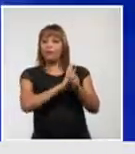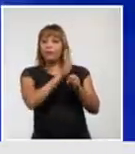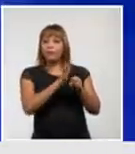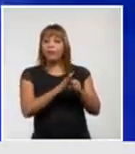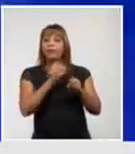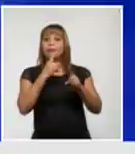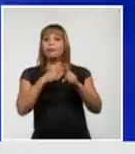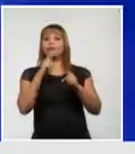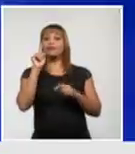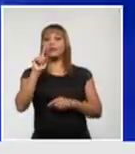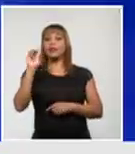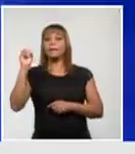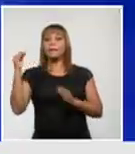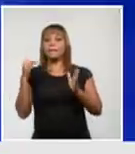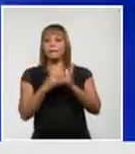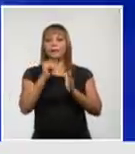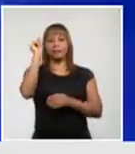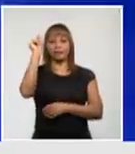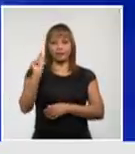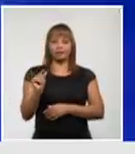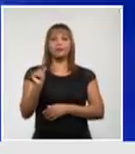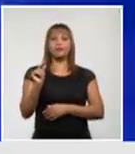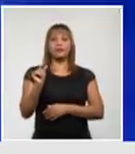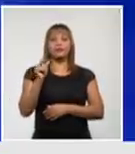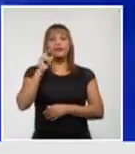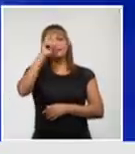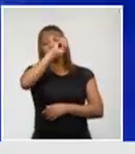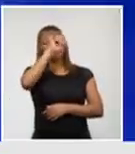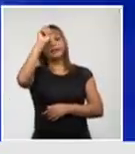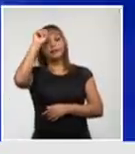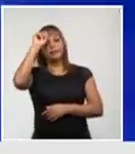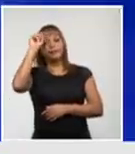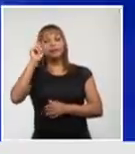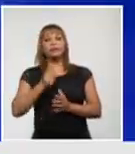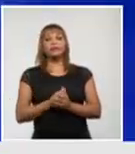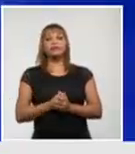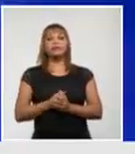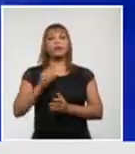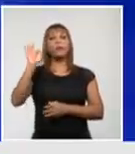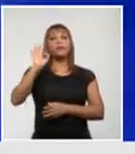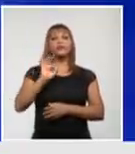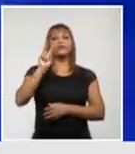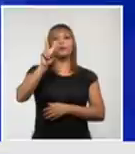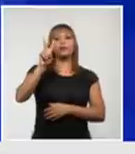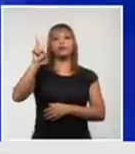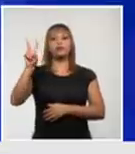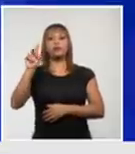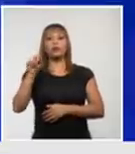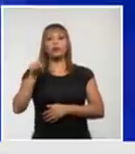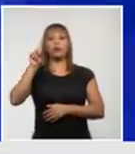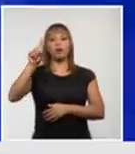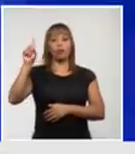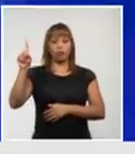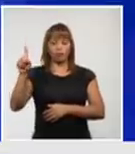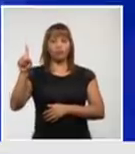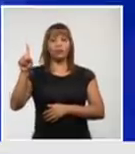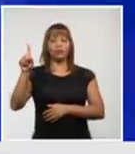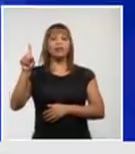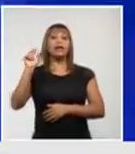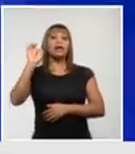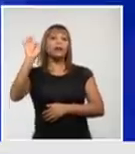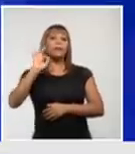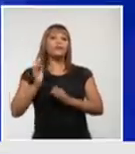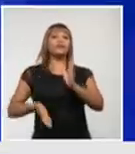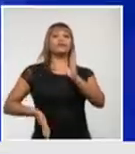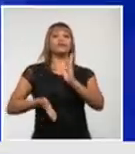100.000 habitantes. Santi Espíritu con una tasa de 22,11, pues es una tasa